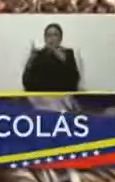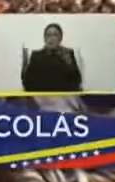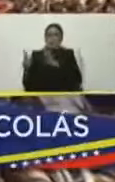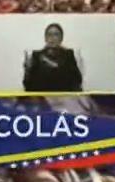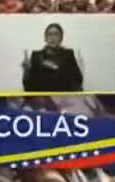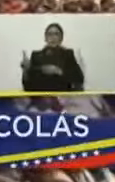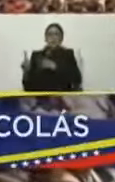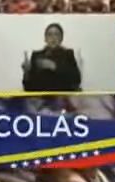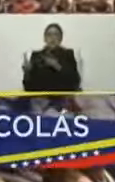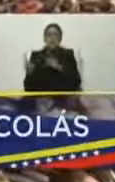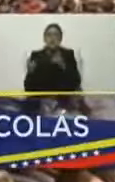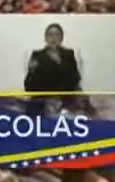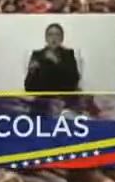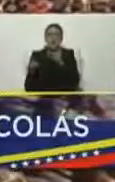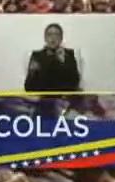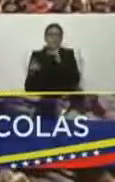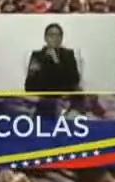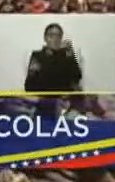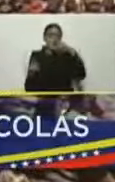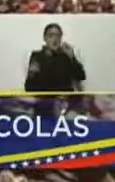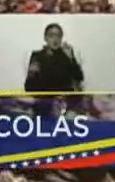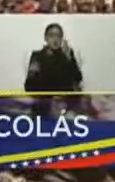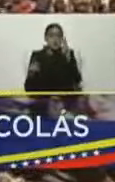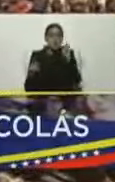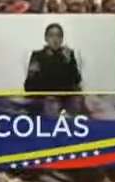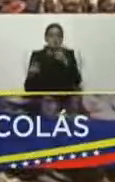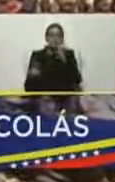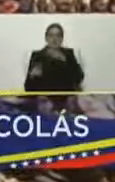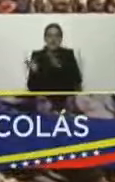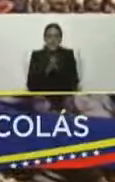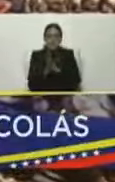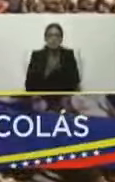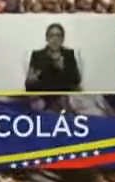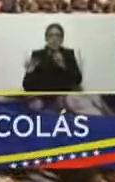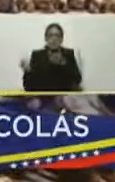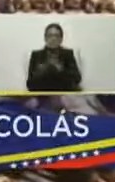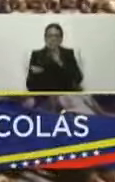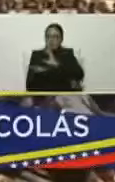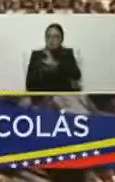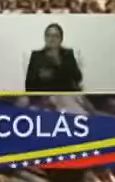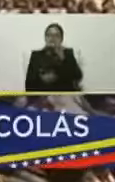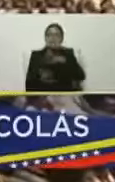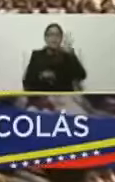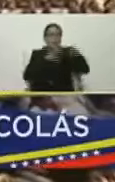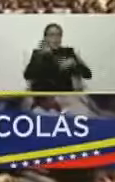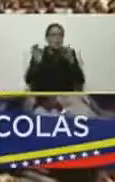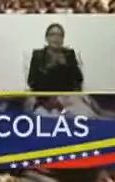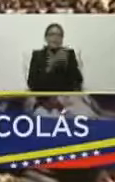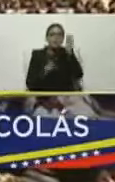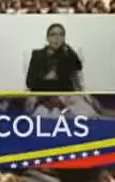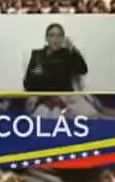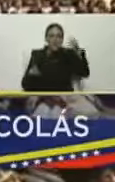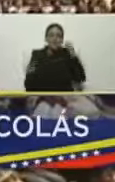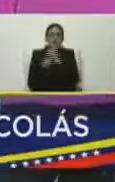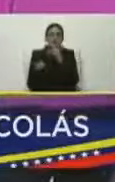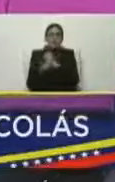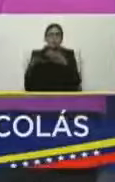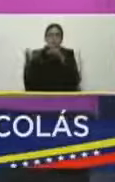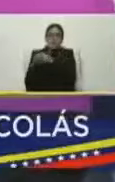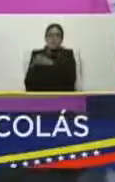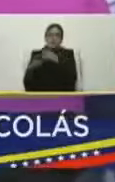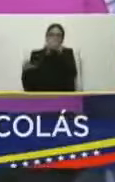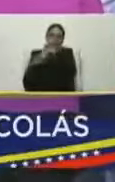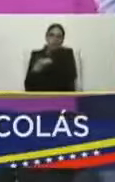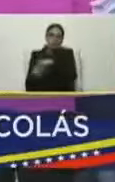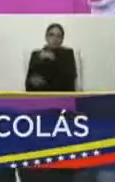forma parte del Plan Bodegas, pero a través de Emprender Juntos también se da financiamiento para comprar los refrigeradores, presidente. Claro, de la gran